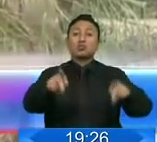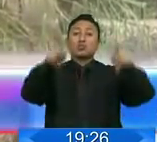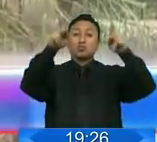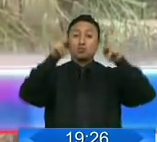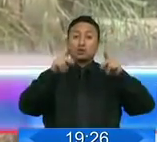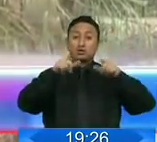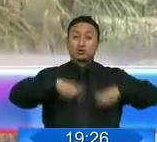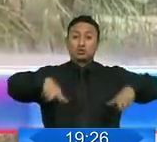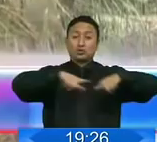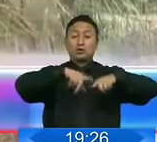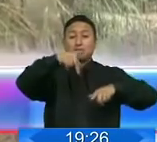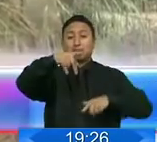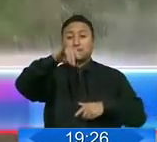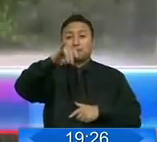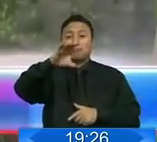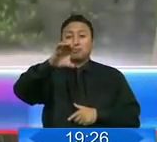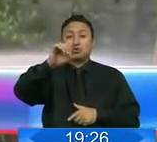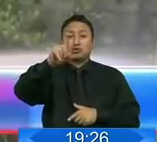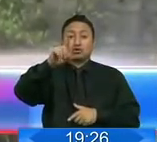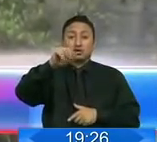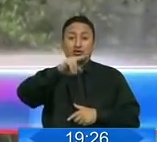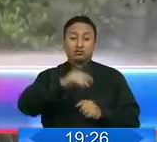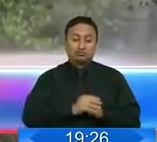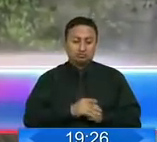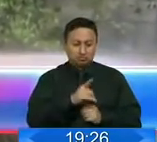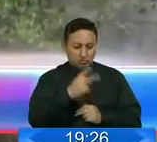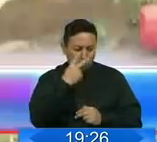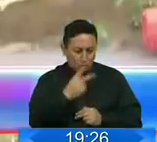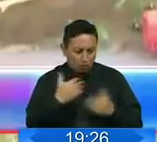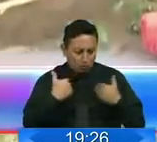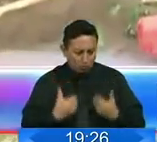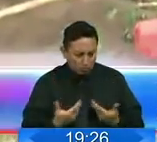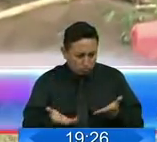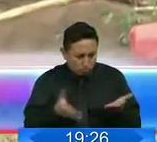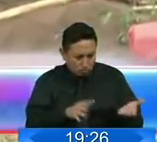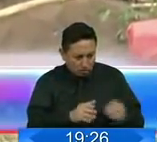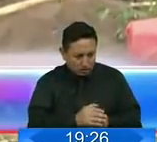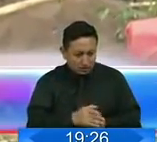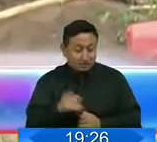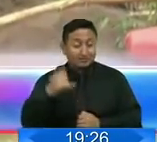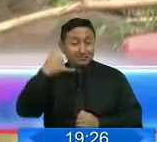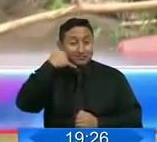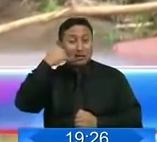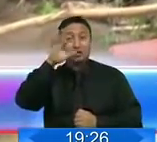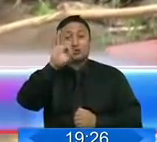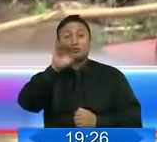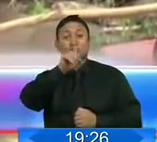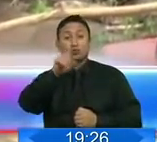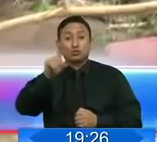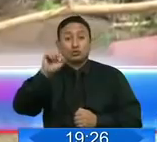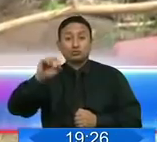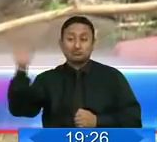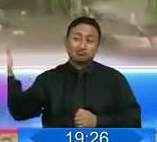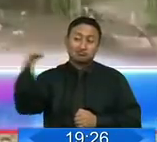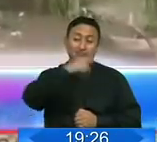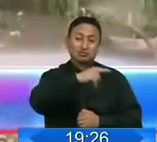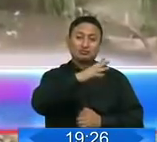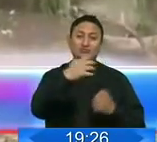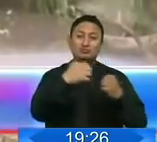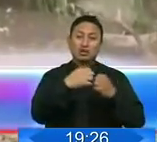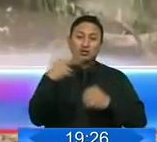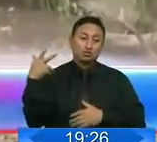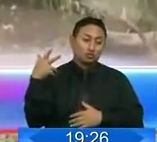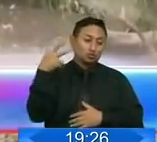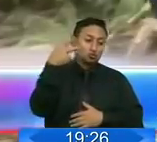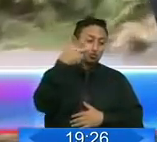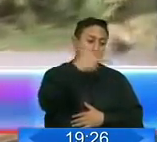El Picolino, en Puyo, vieron el cuerpo sin vida, alertando al ECU-911, que movilizó al lugar a efectivos de la